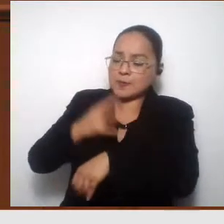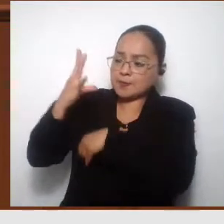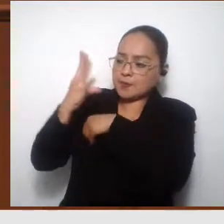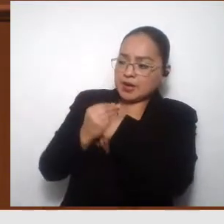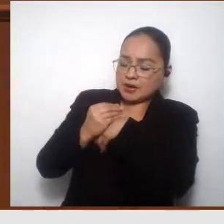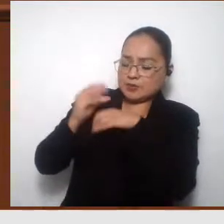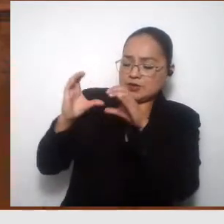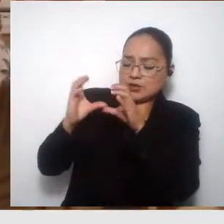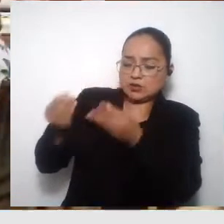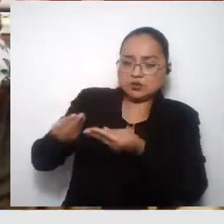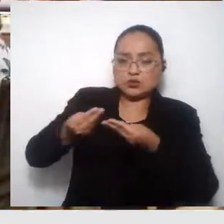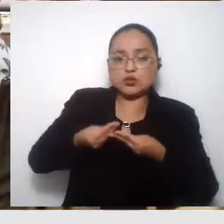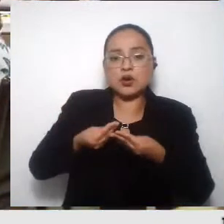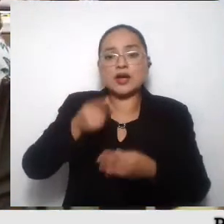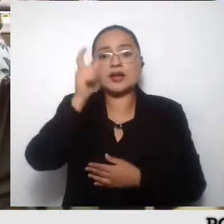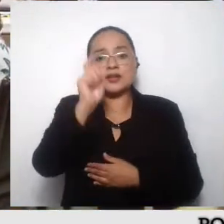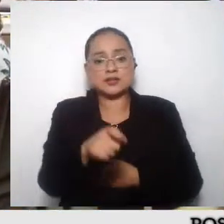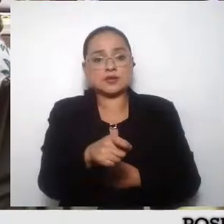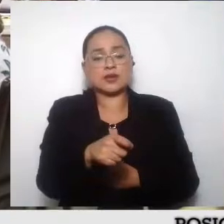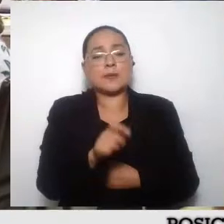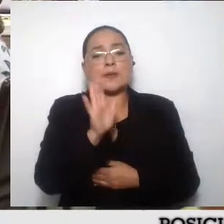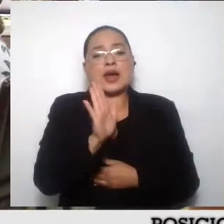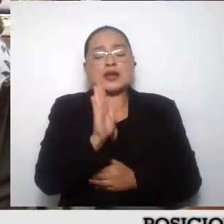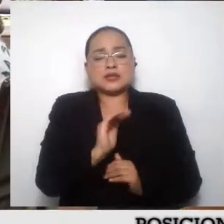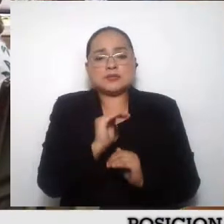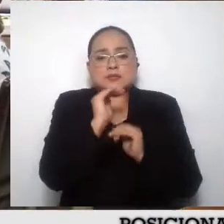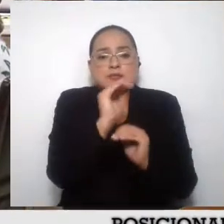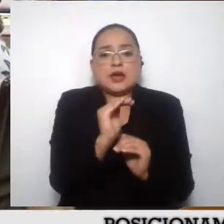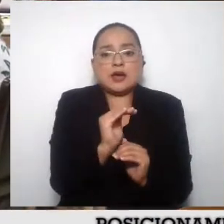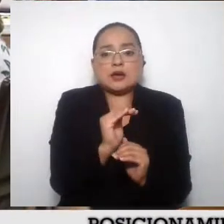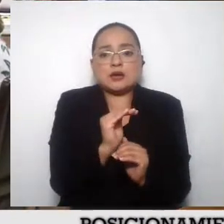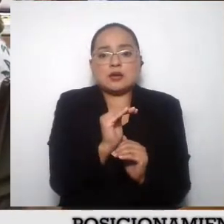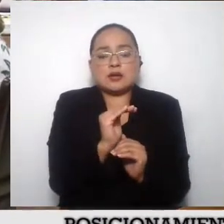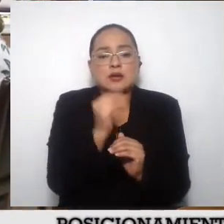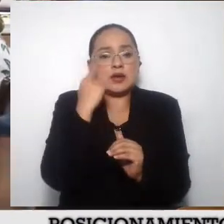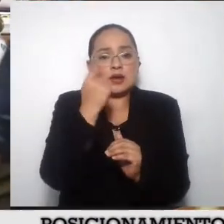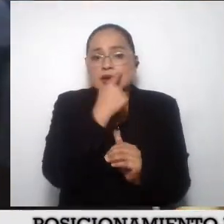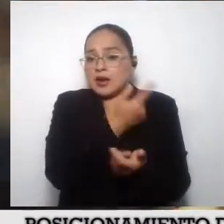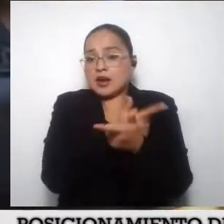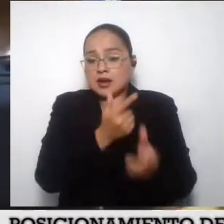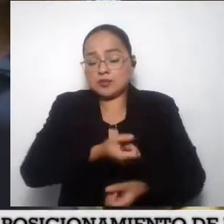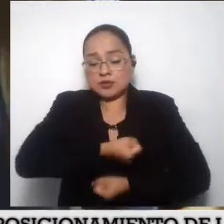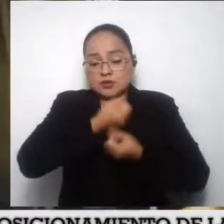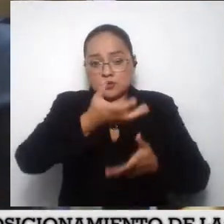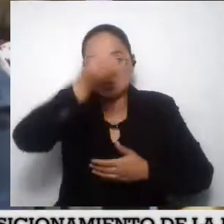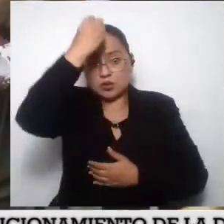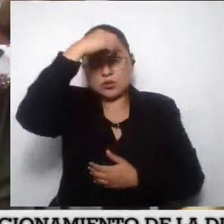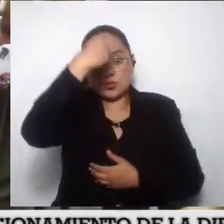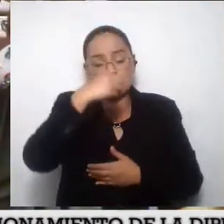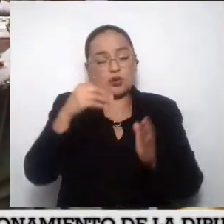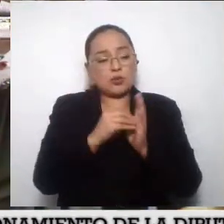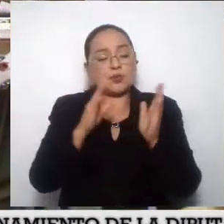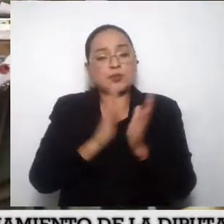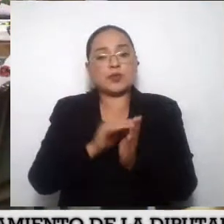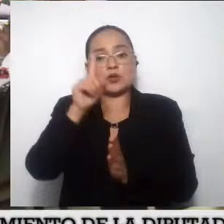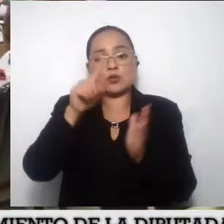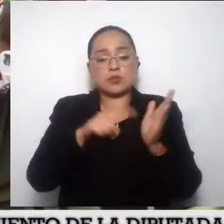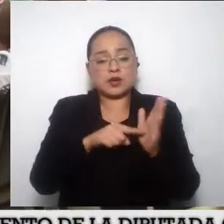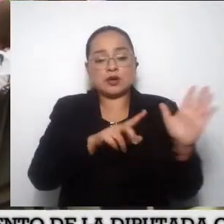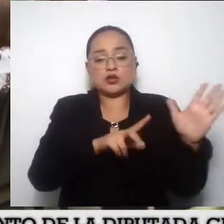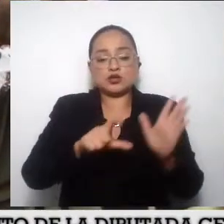que acotaba y restringía la libertad de prensa, que fue reconocida desde la Constitución de